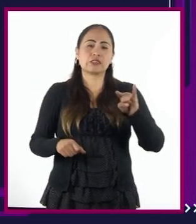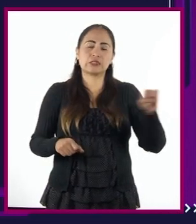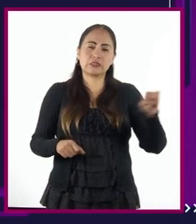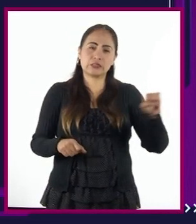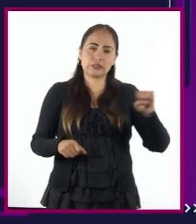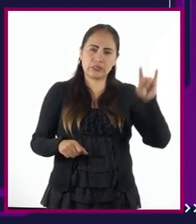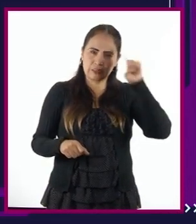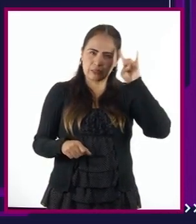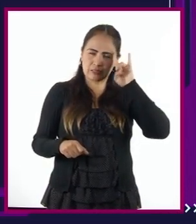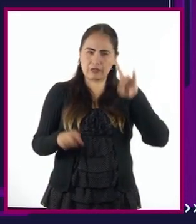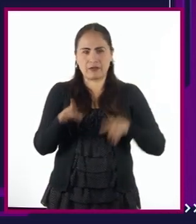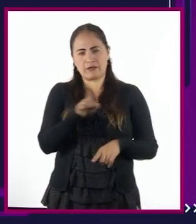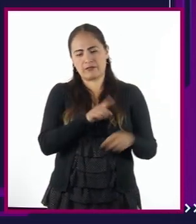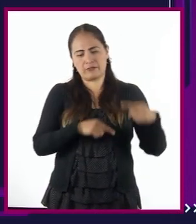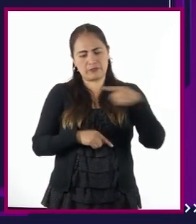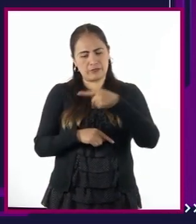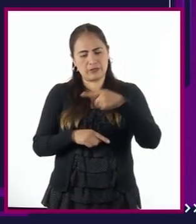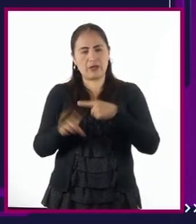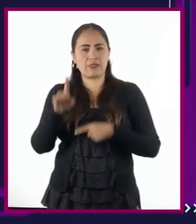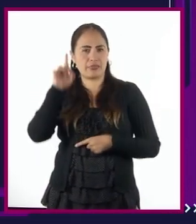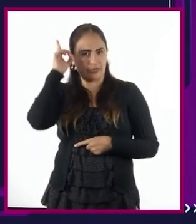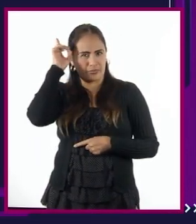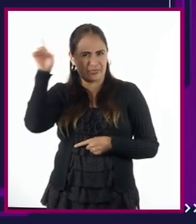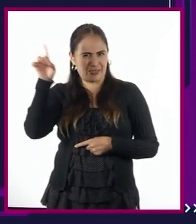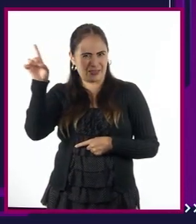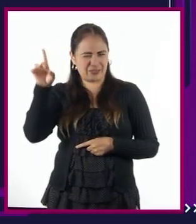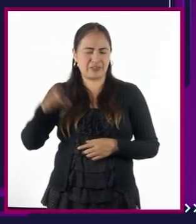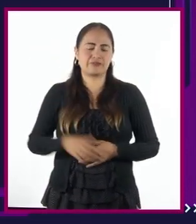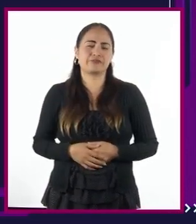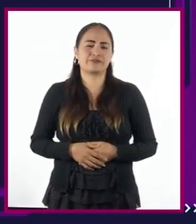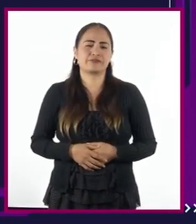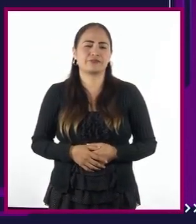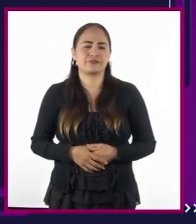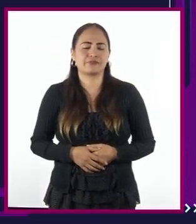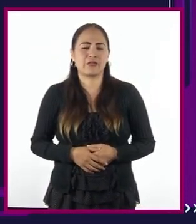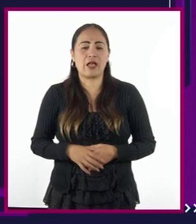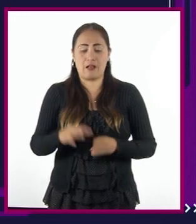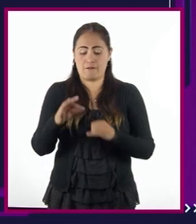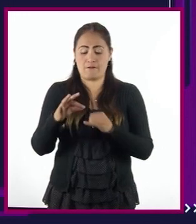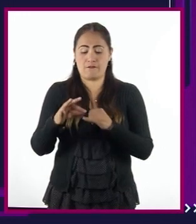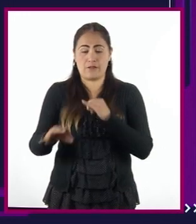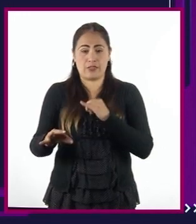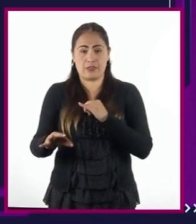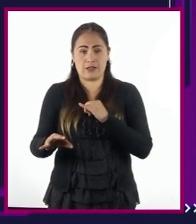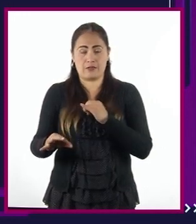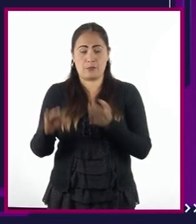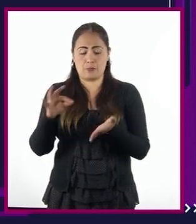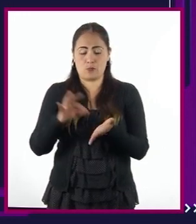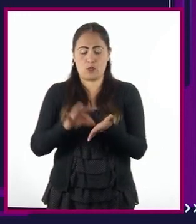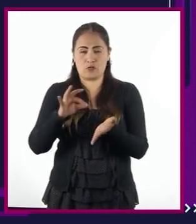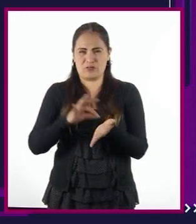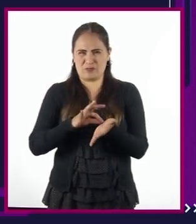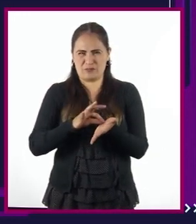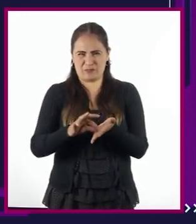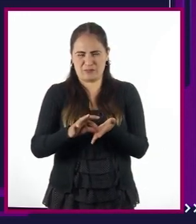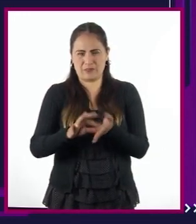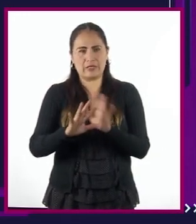a derecha. Cuando se une la última marca, se concluye la elaboración de la